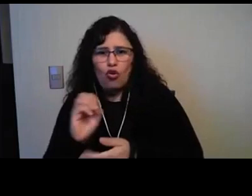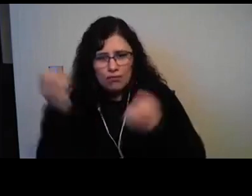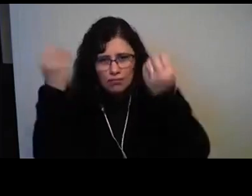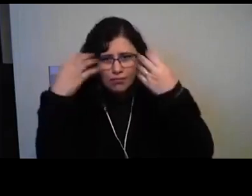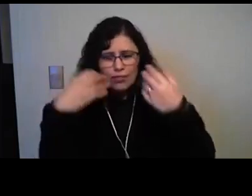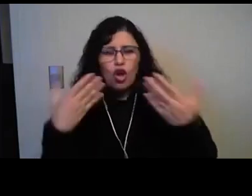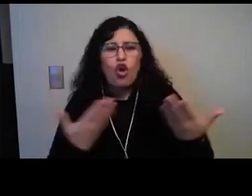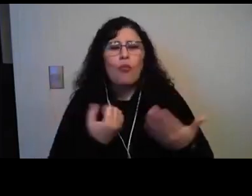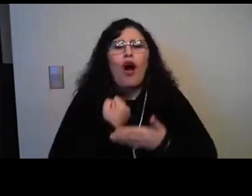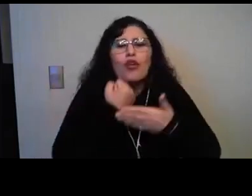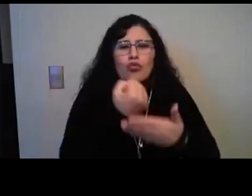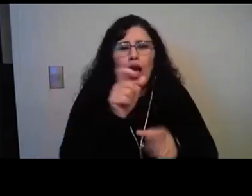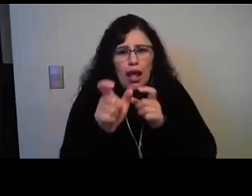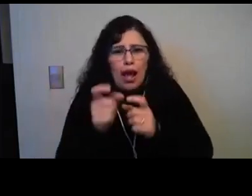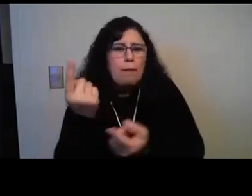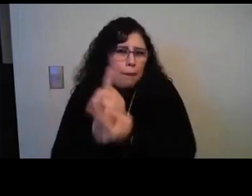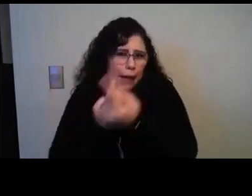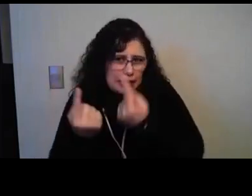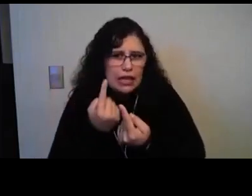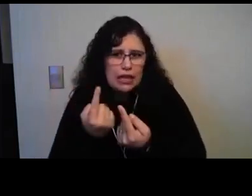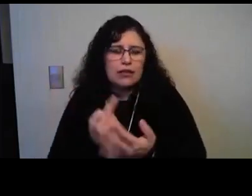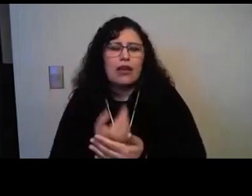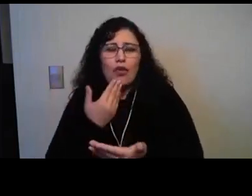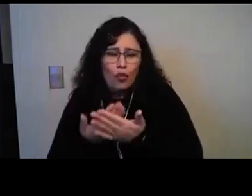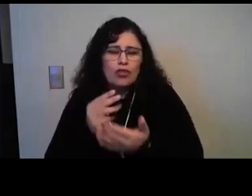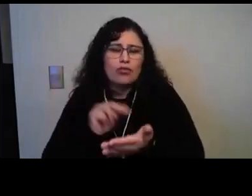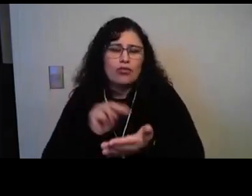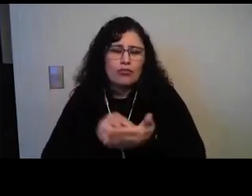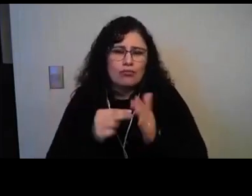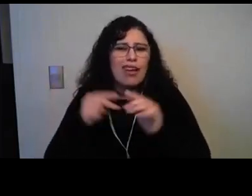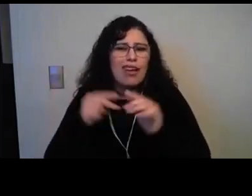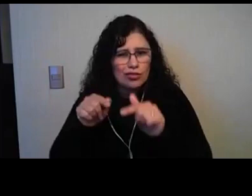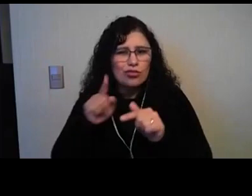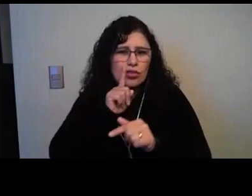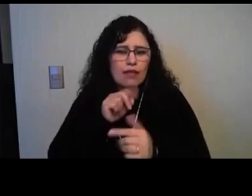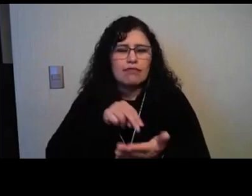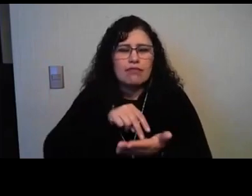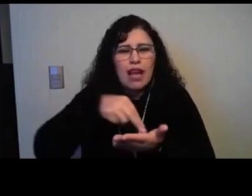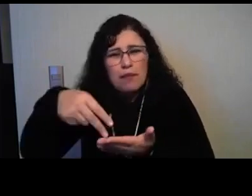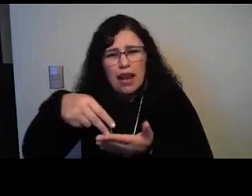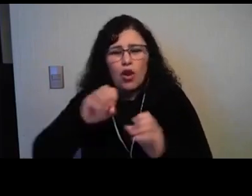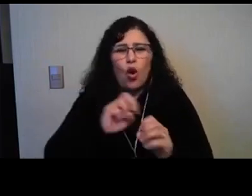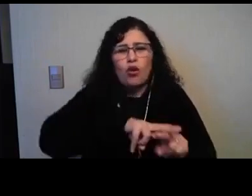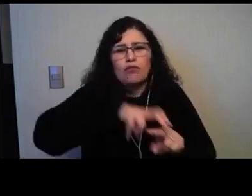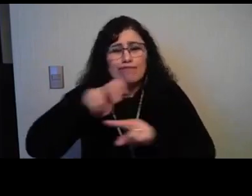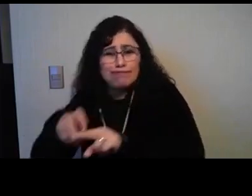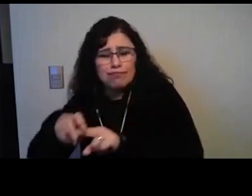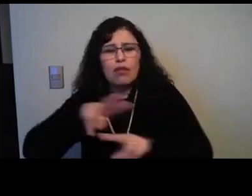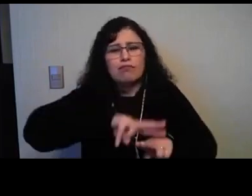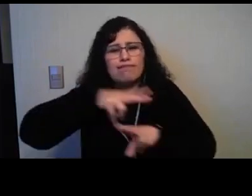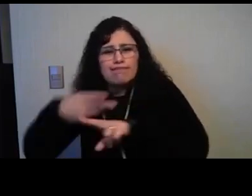la movilización de pacientes con dificultades para caminar, para deambular y para transferirse, ¿de acuerdo?